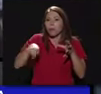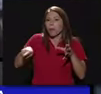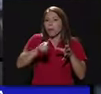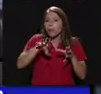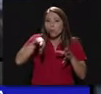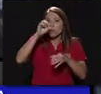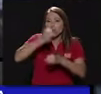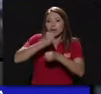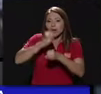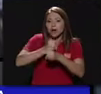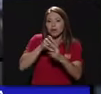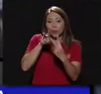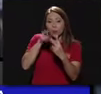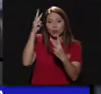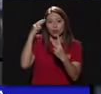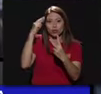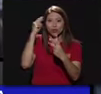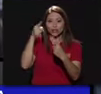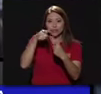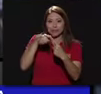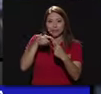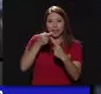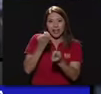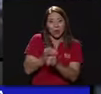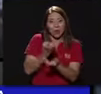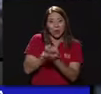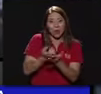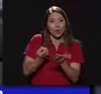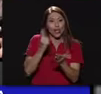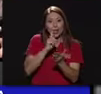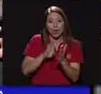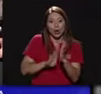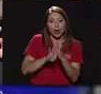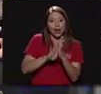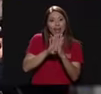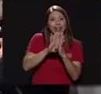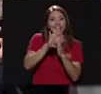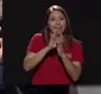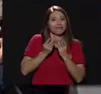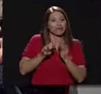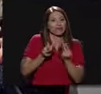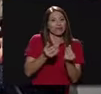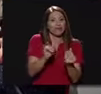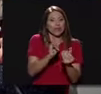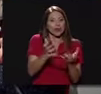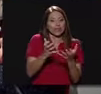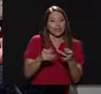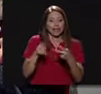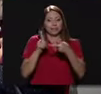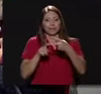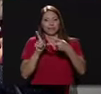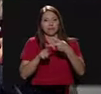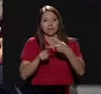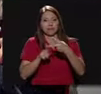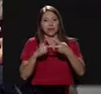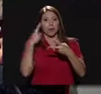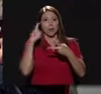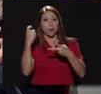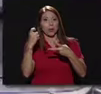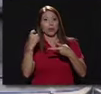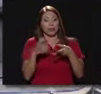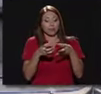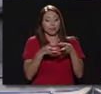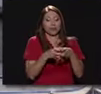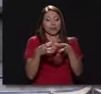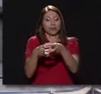por dos razones, la que ya apuntaron, que la economía no crece a la velocidad que uno desearía que creciera. En segundo lugar, porque los sectores que